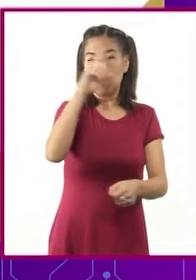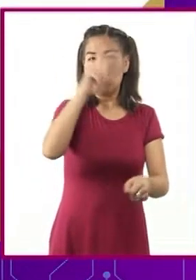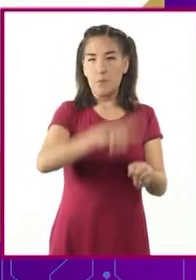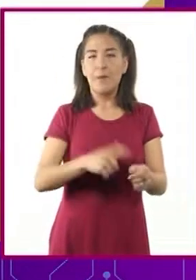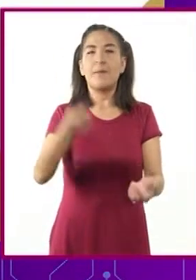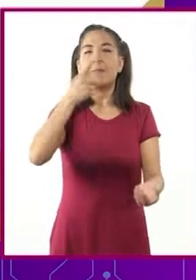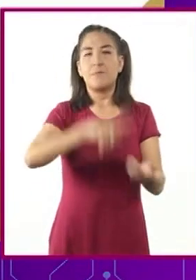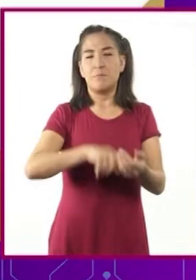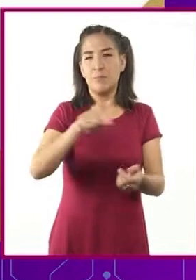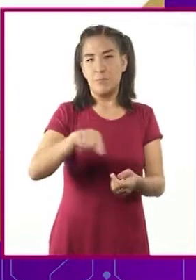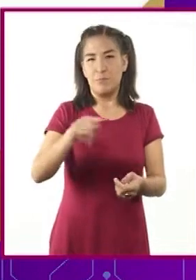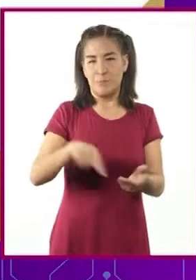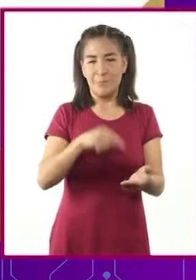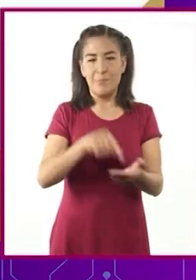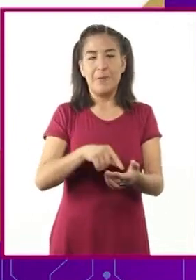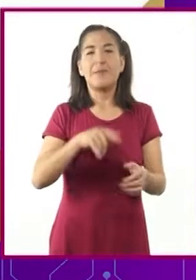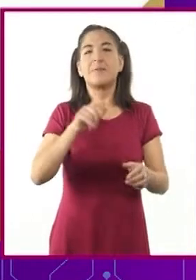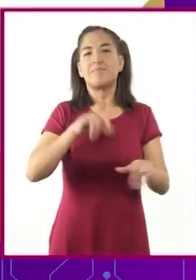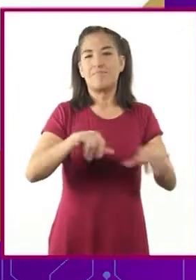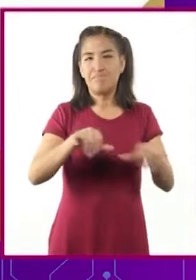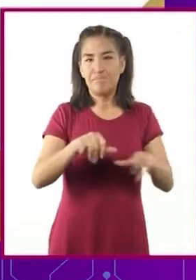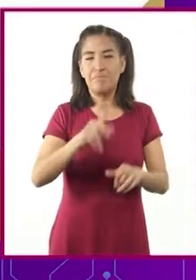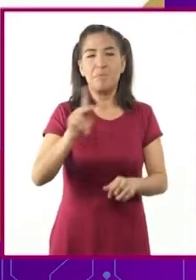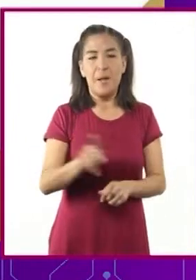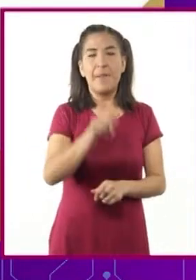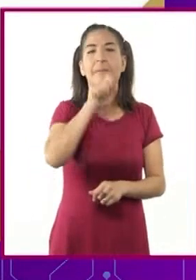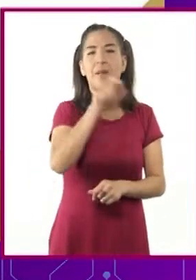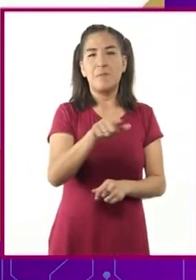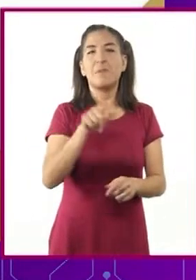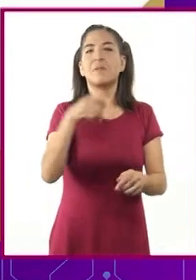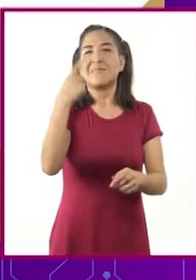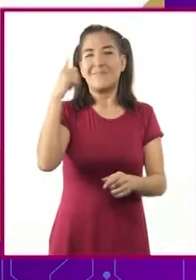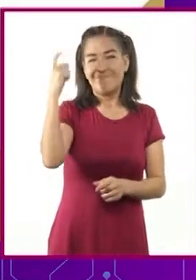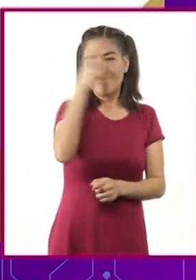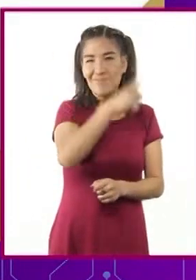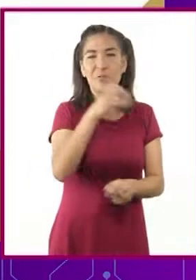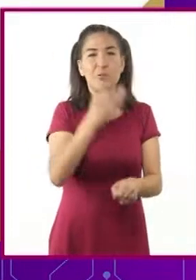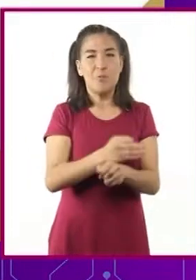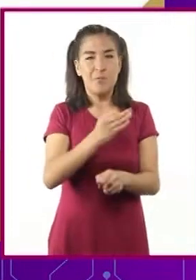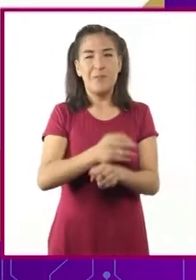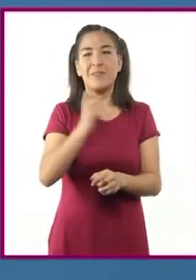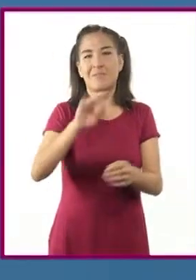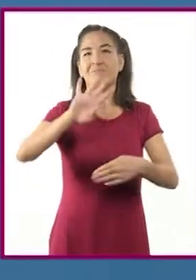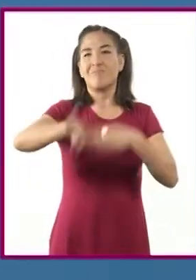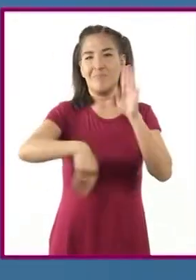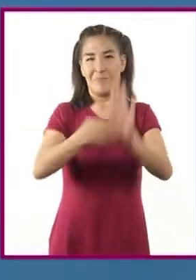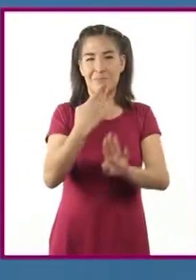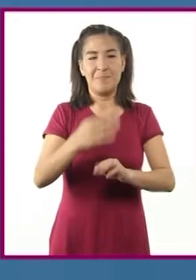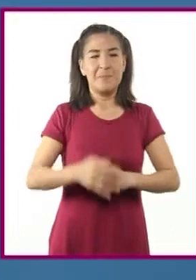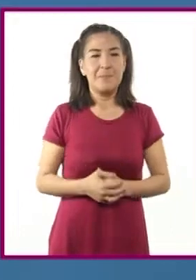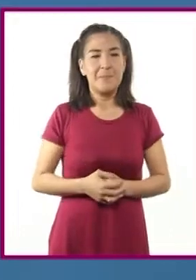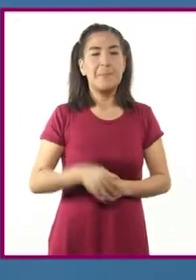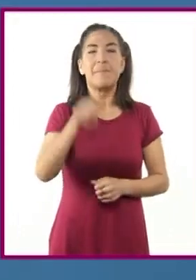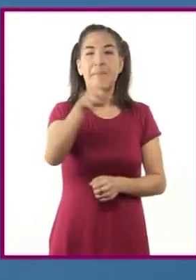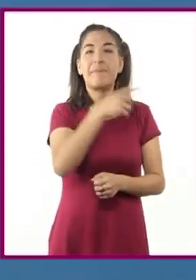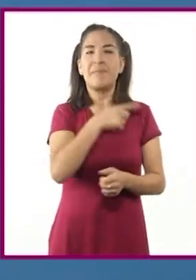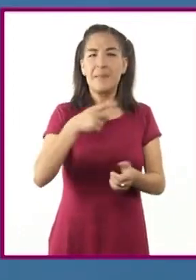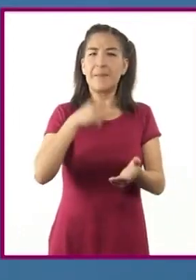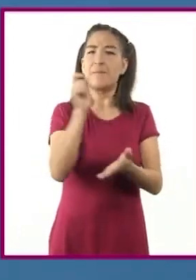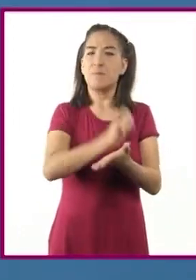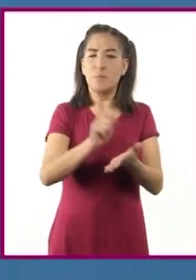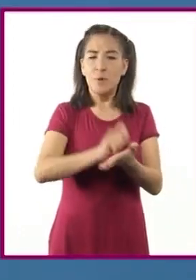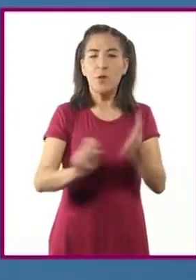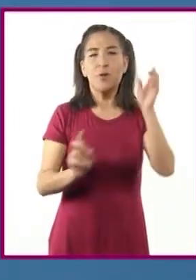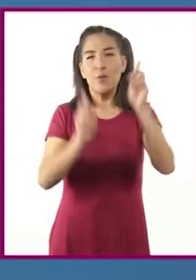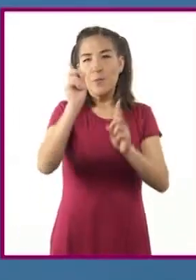de los espacios rurales, así como los retos que enfrentan actualmente en el mundo. Escriban sus dudas para